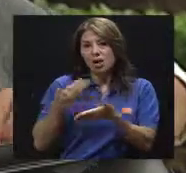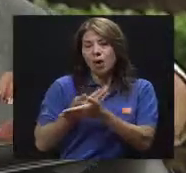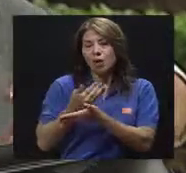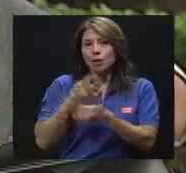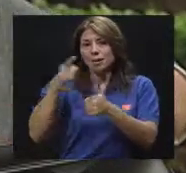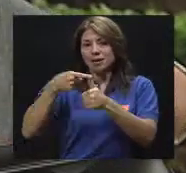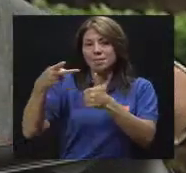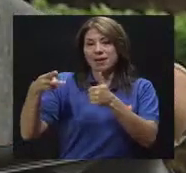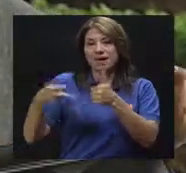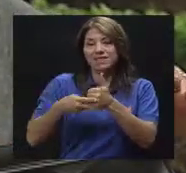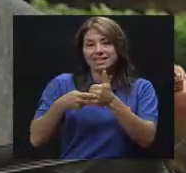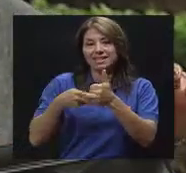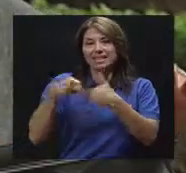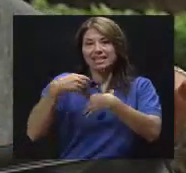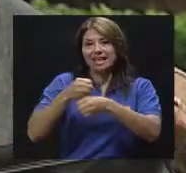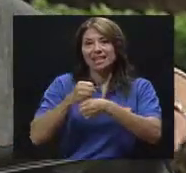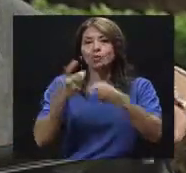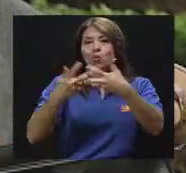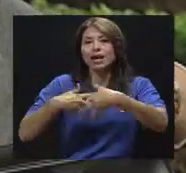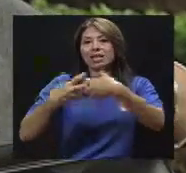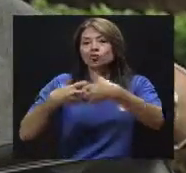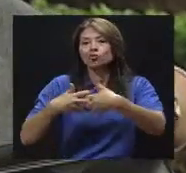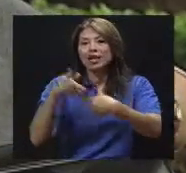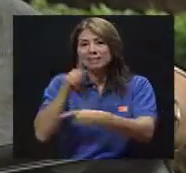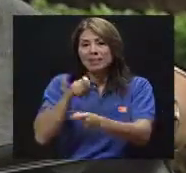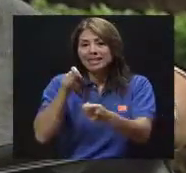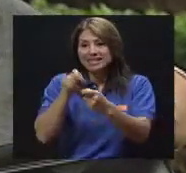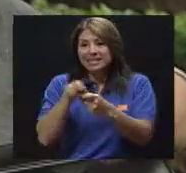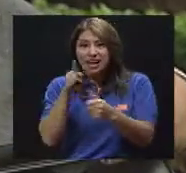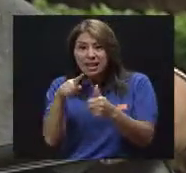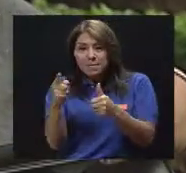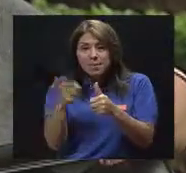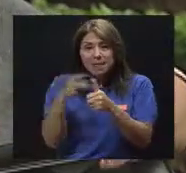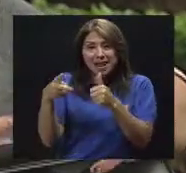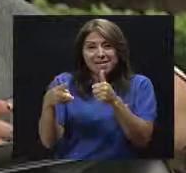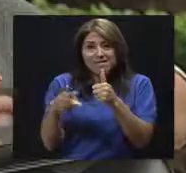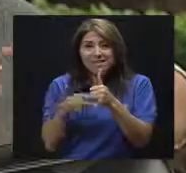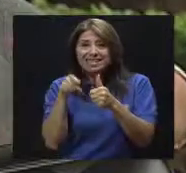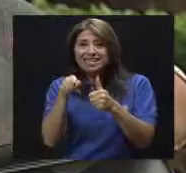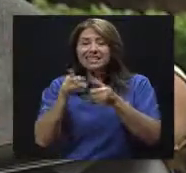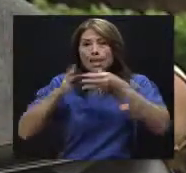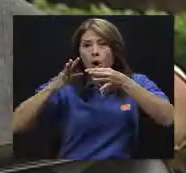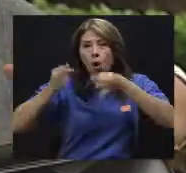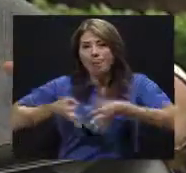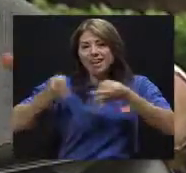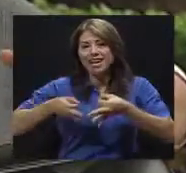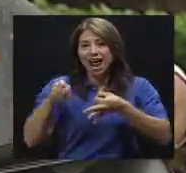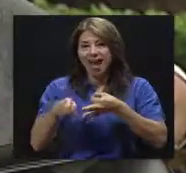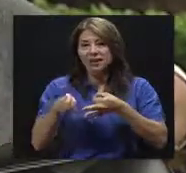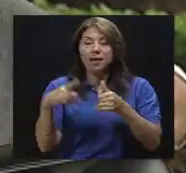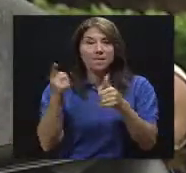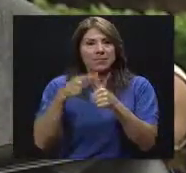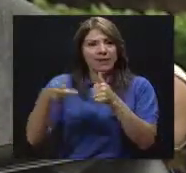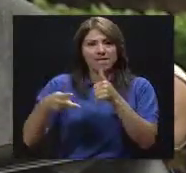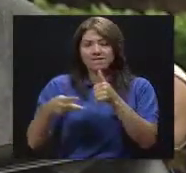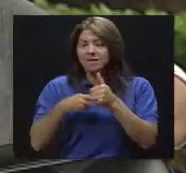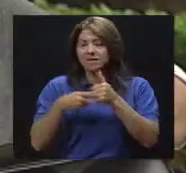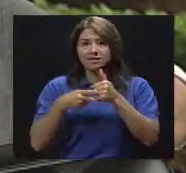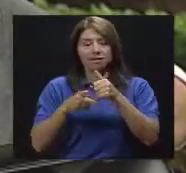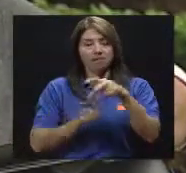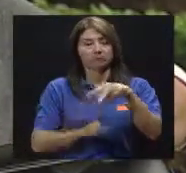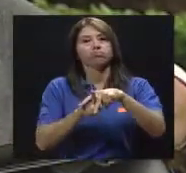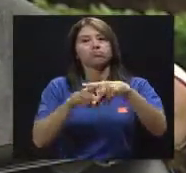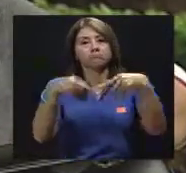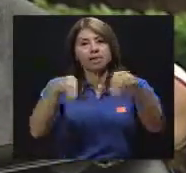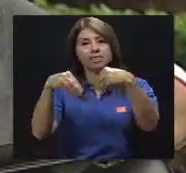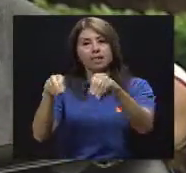vez en una industria específica y que sale con la novedad. Entonces es como por decir lo original, el que sale por primera vez al mercado y